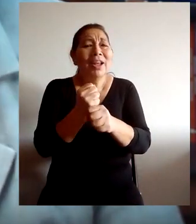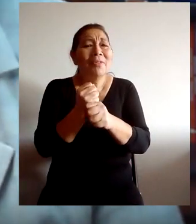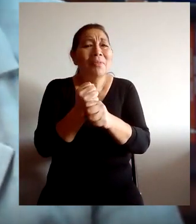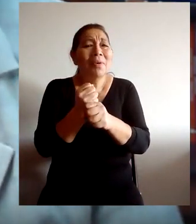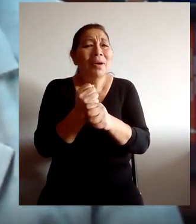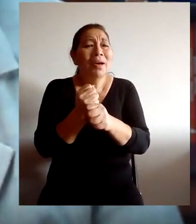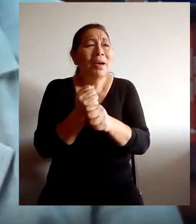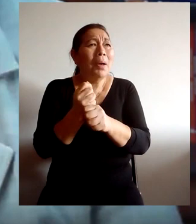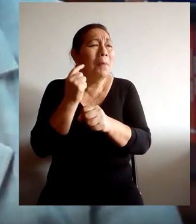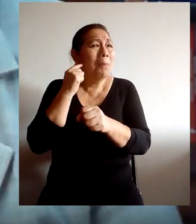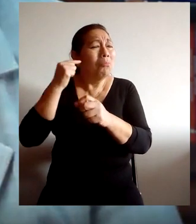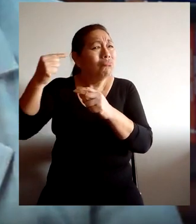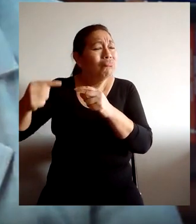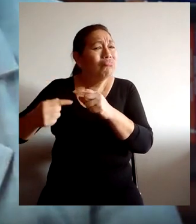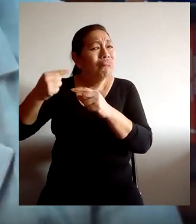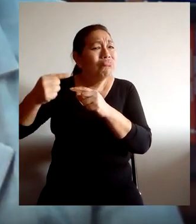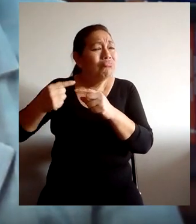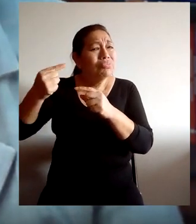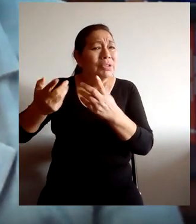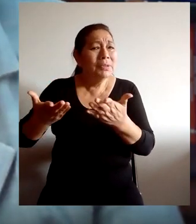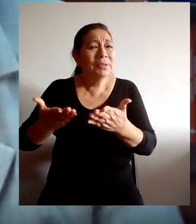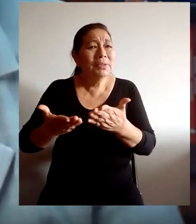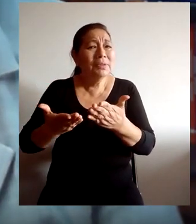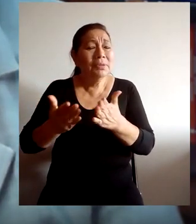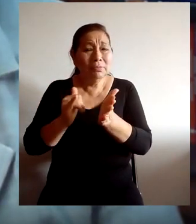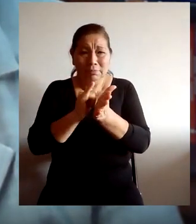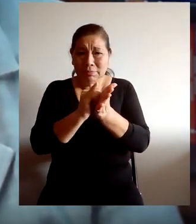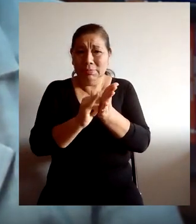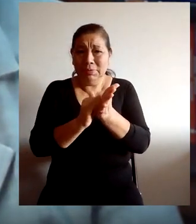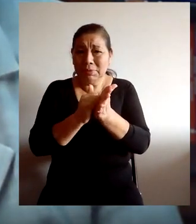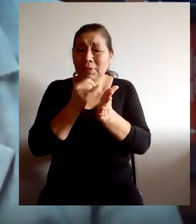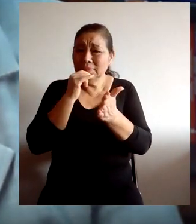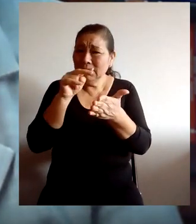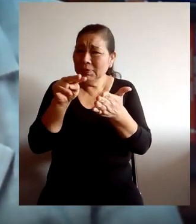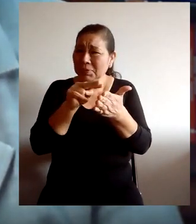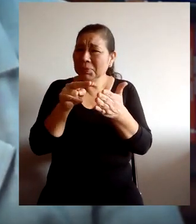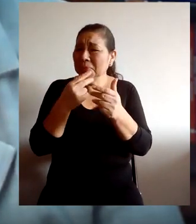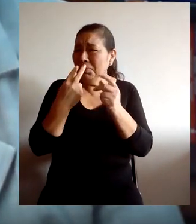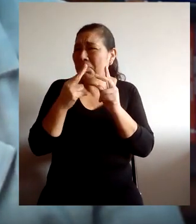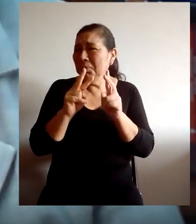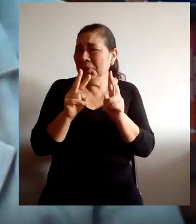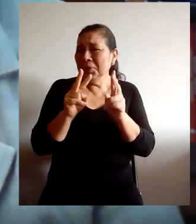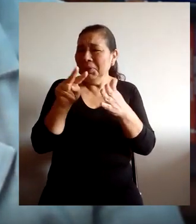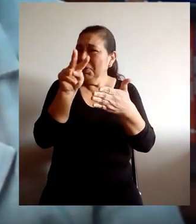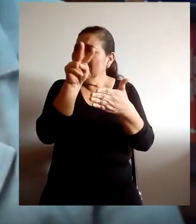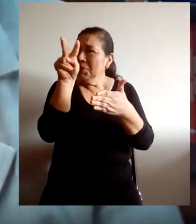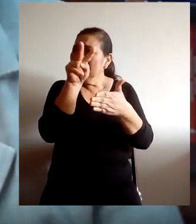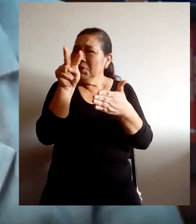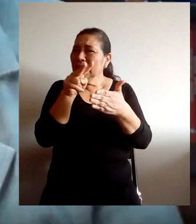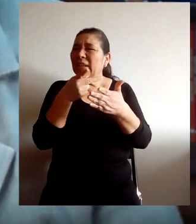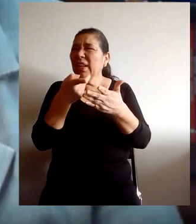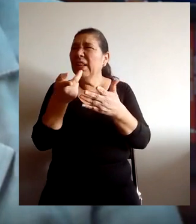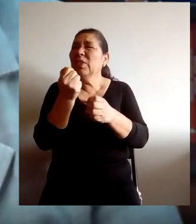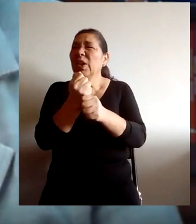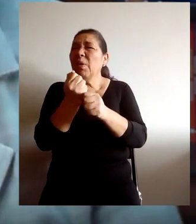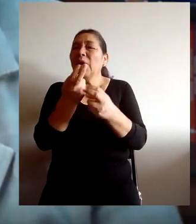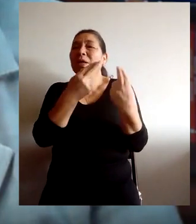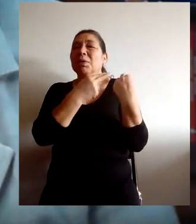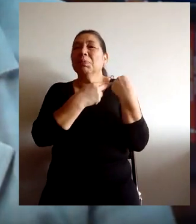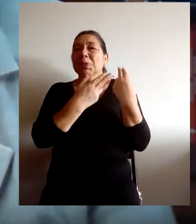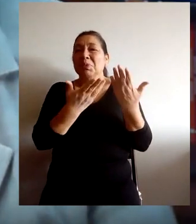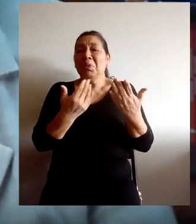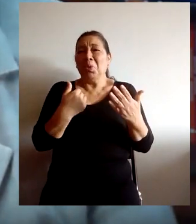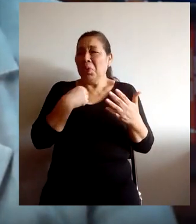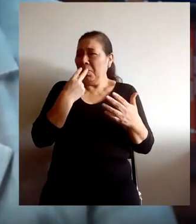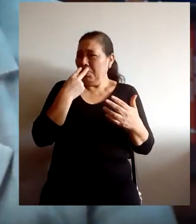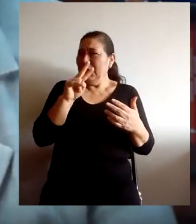que ver la actividad que tenía. De lo que he podido advertir, se decía que estaba dedicado a ser perforista, pero no